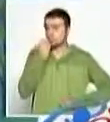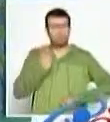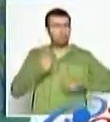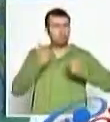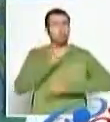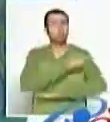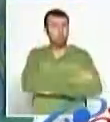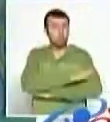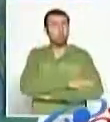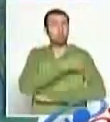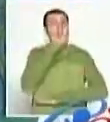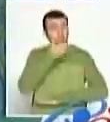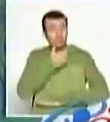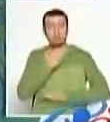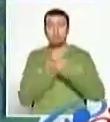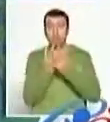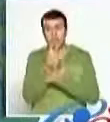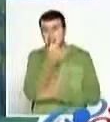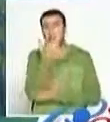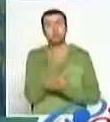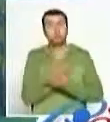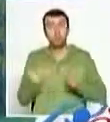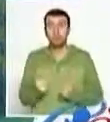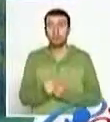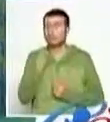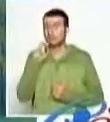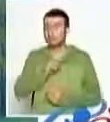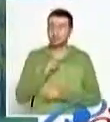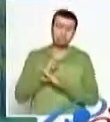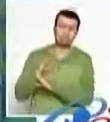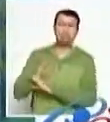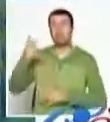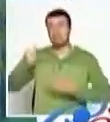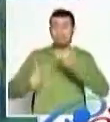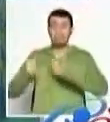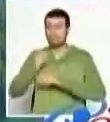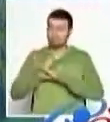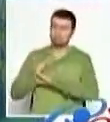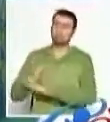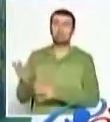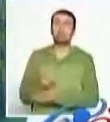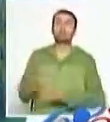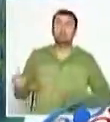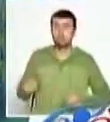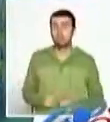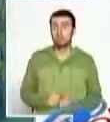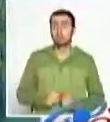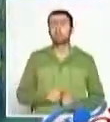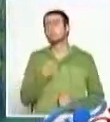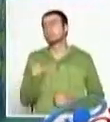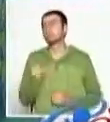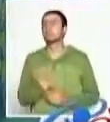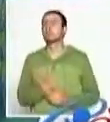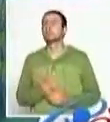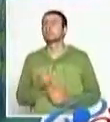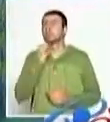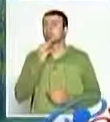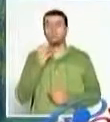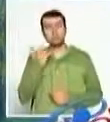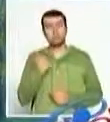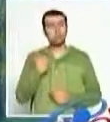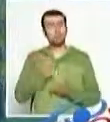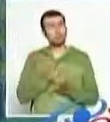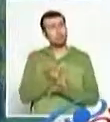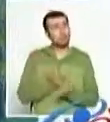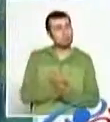las recomendaciones que el médico le hacen son fundamentales para esa desintoxicación. Cuando hablamos de desintoxicación